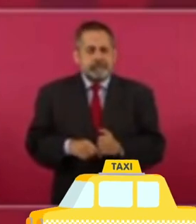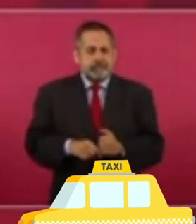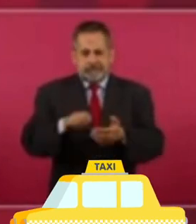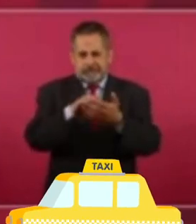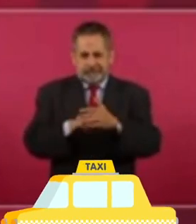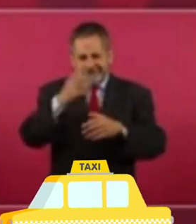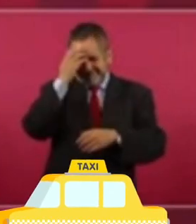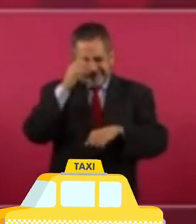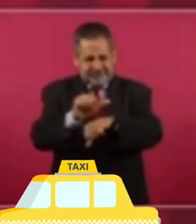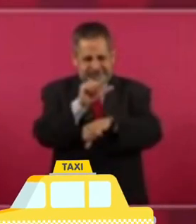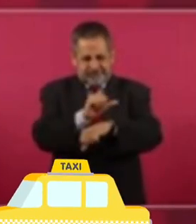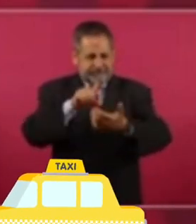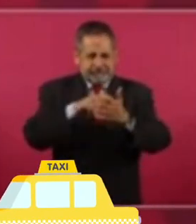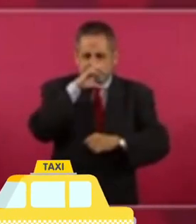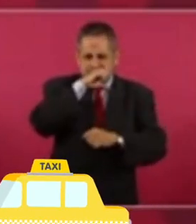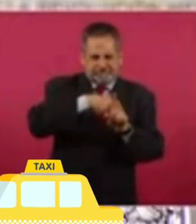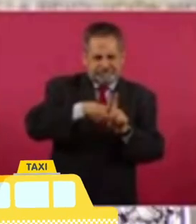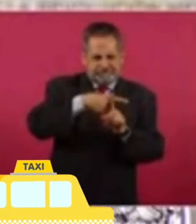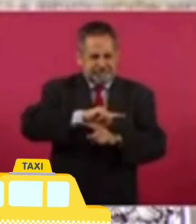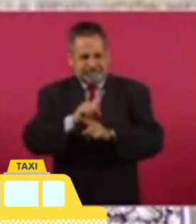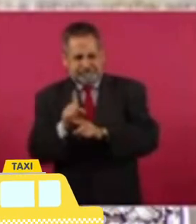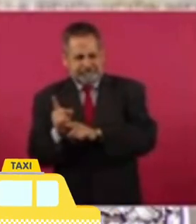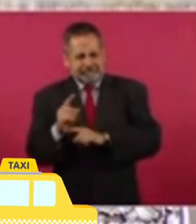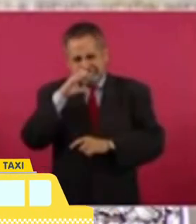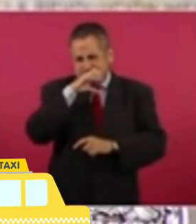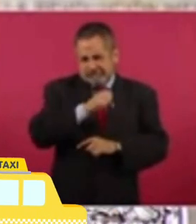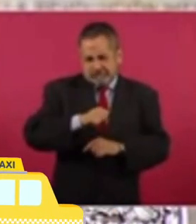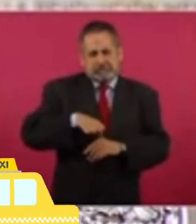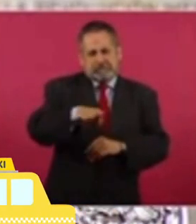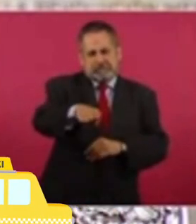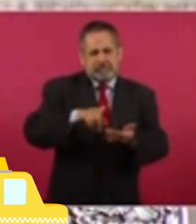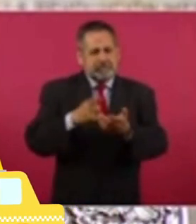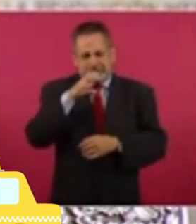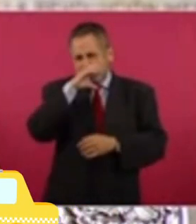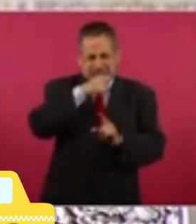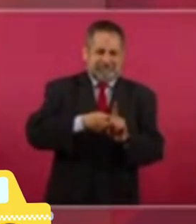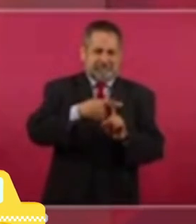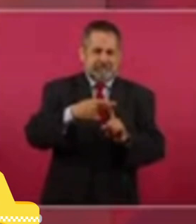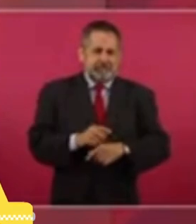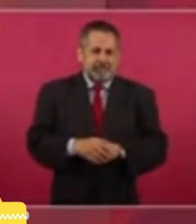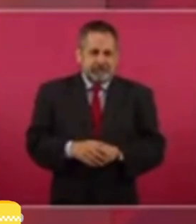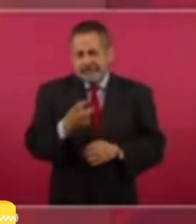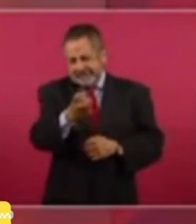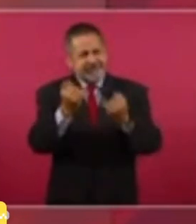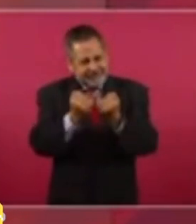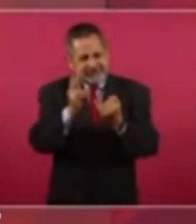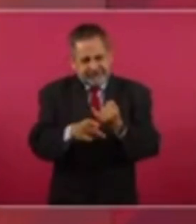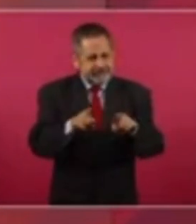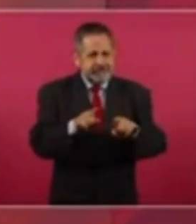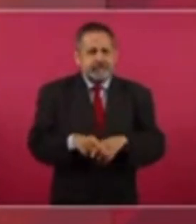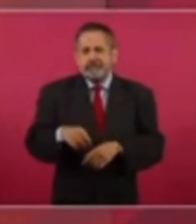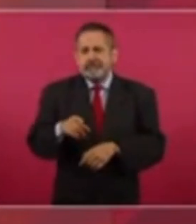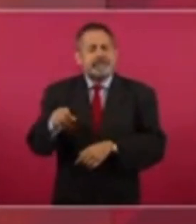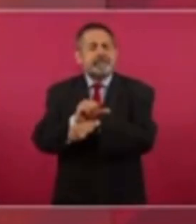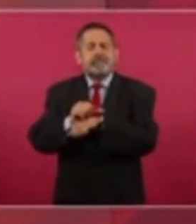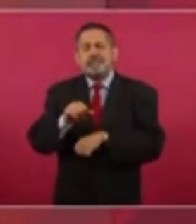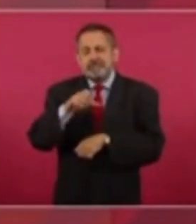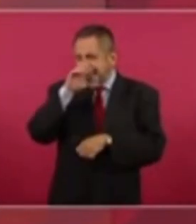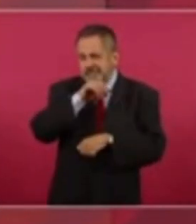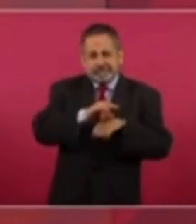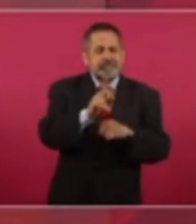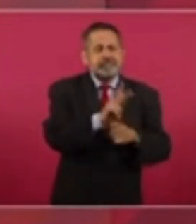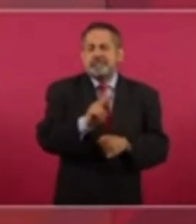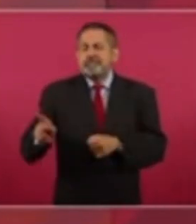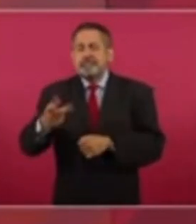tiene un carro que se calienta, camina pero se calienta. Pues esa es la inflación, el que el carro se caliente.